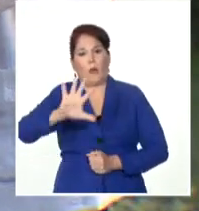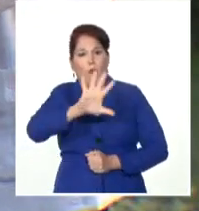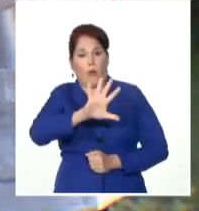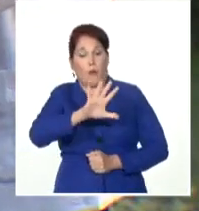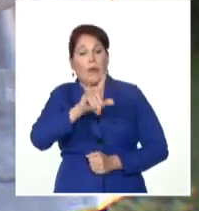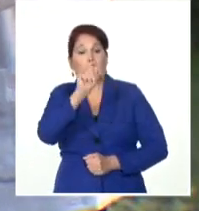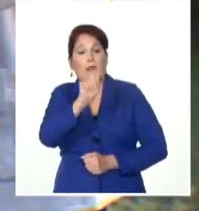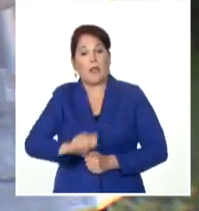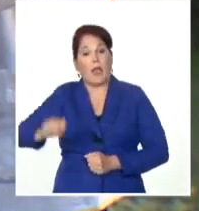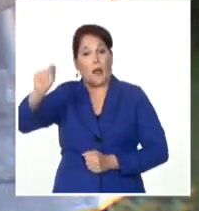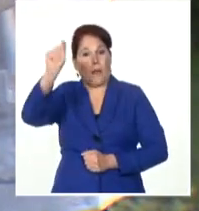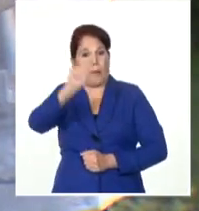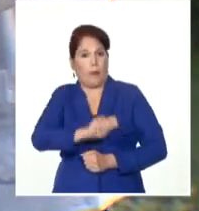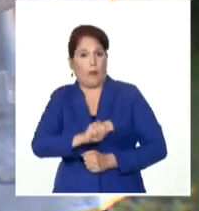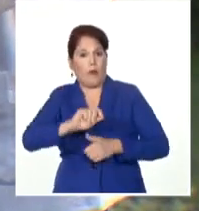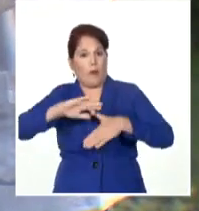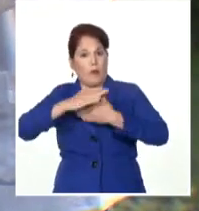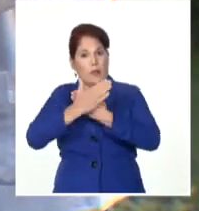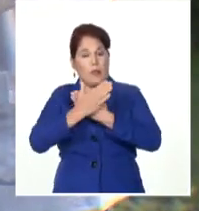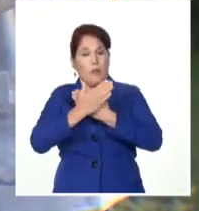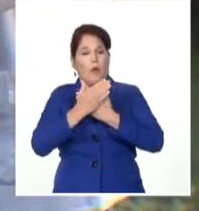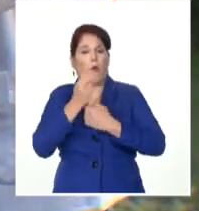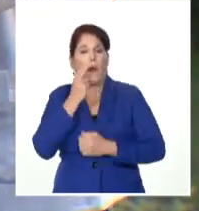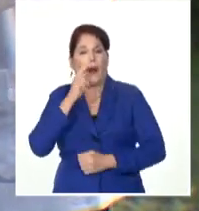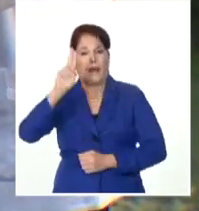Se prohíben los símbolos de la gran victoria.